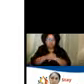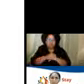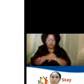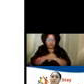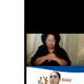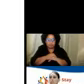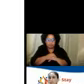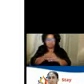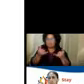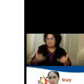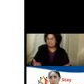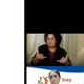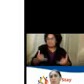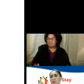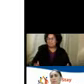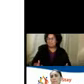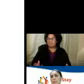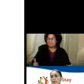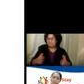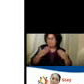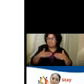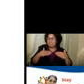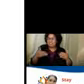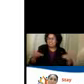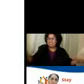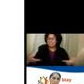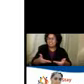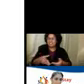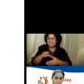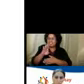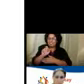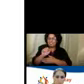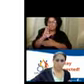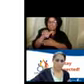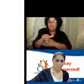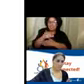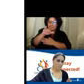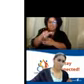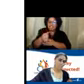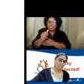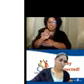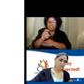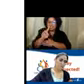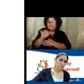mejorar. Ahora es mi gran placer introducirles a Barry Giardini. Barry.